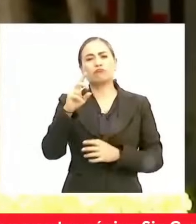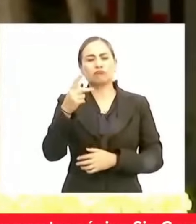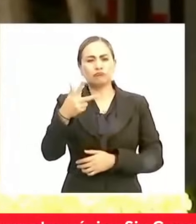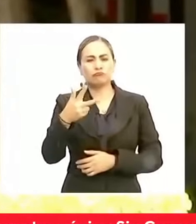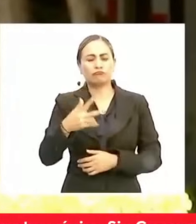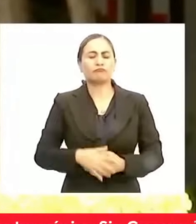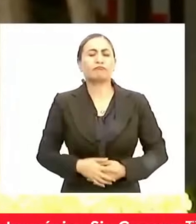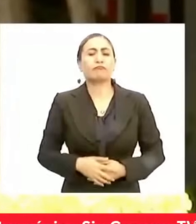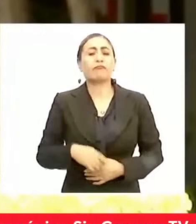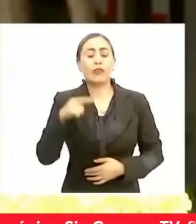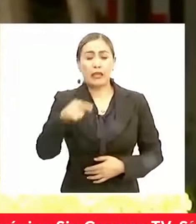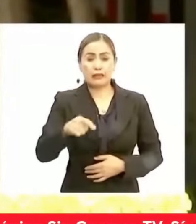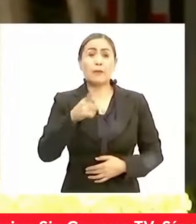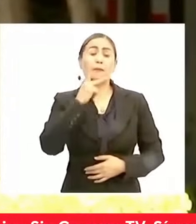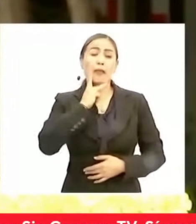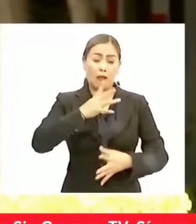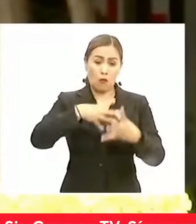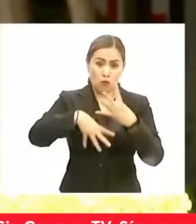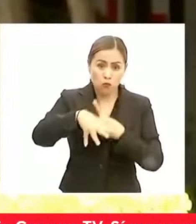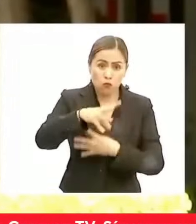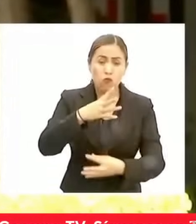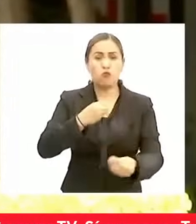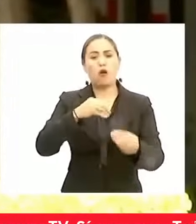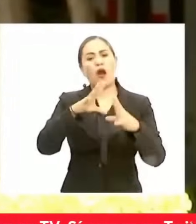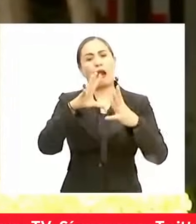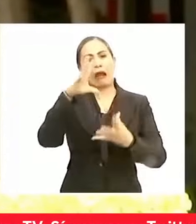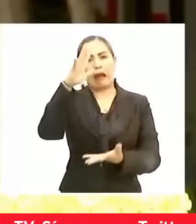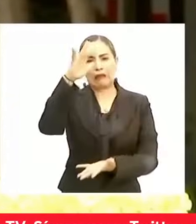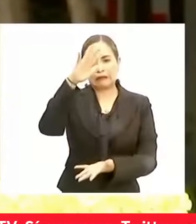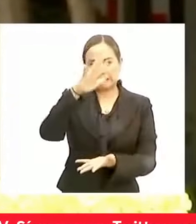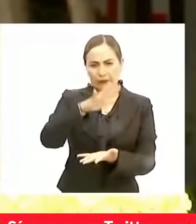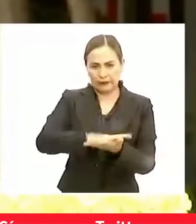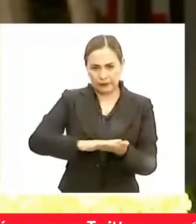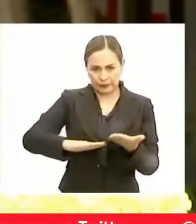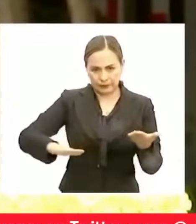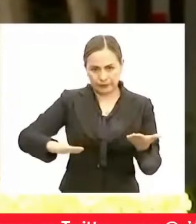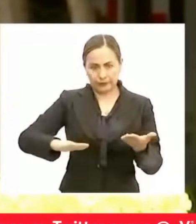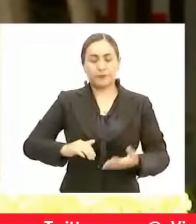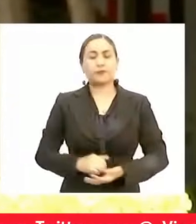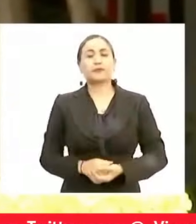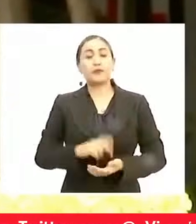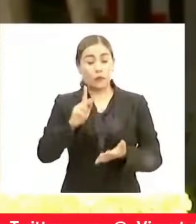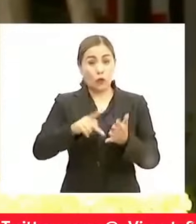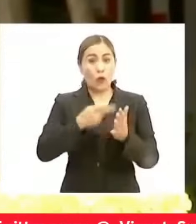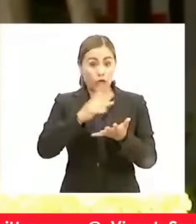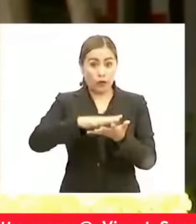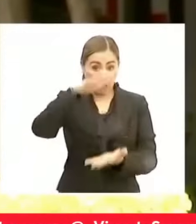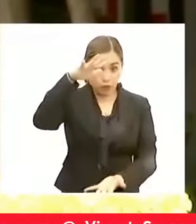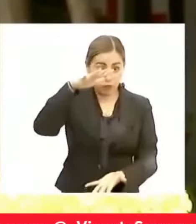no renovable estaba relacionado con lo malo.